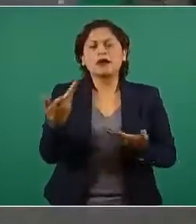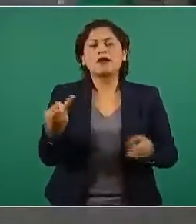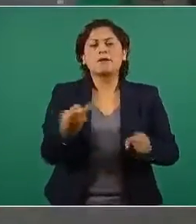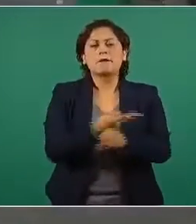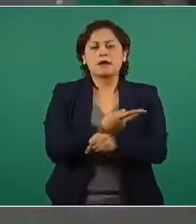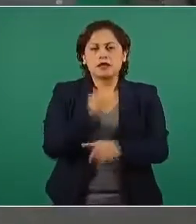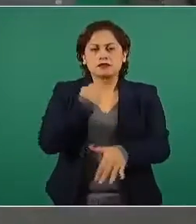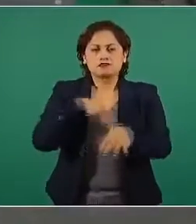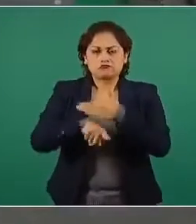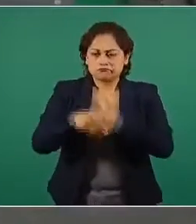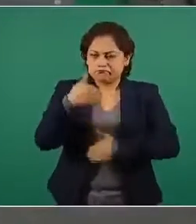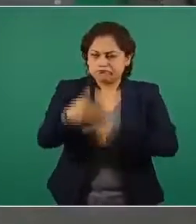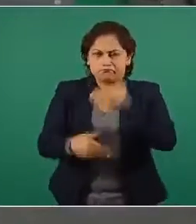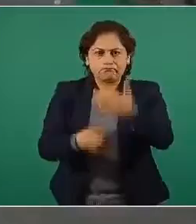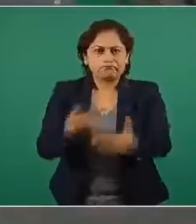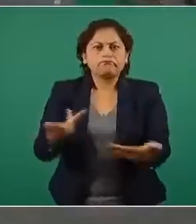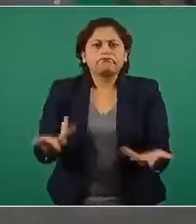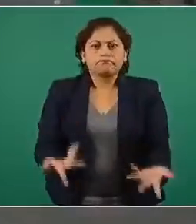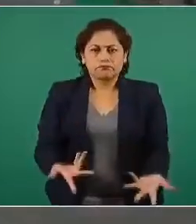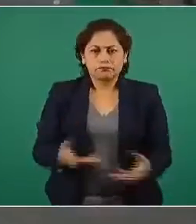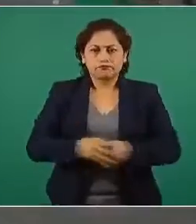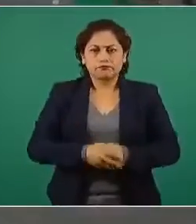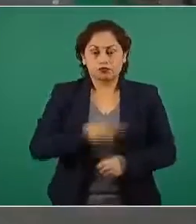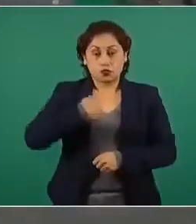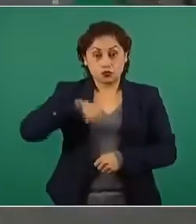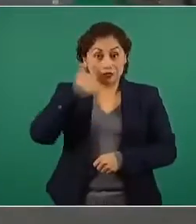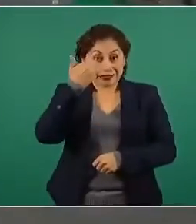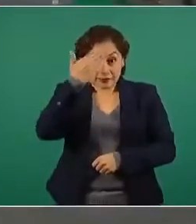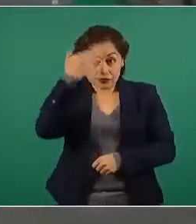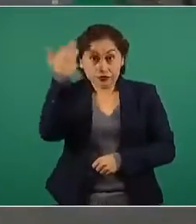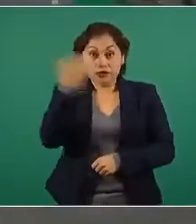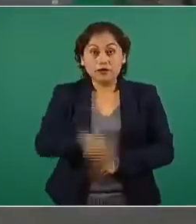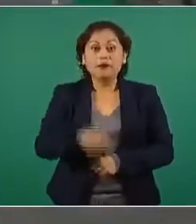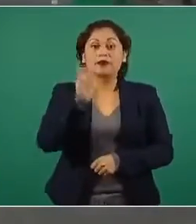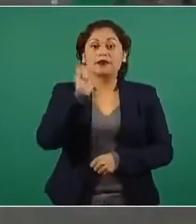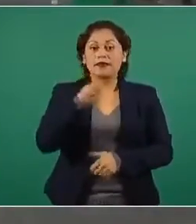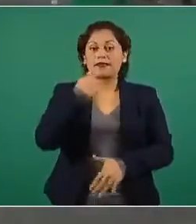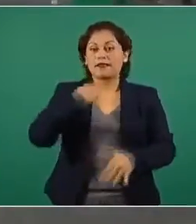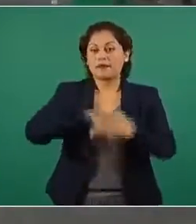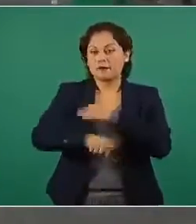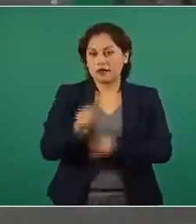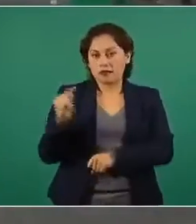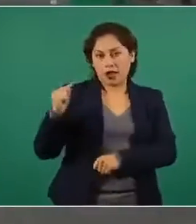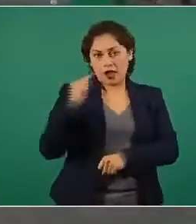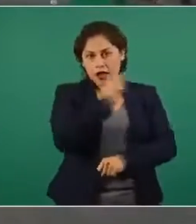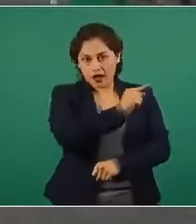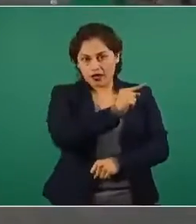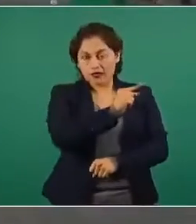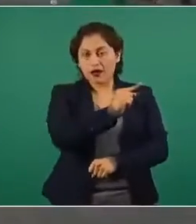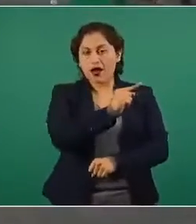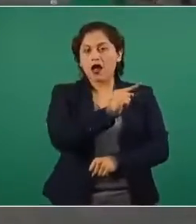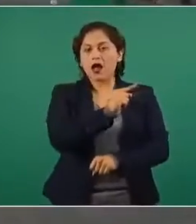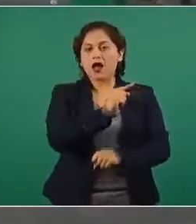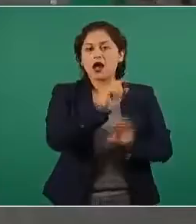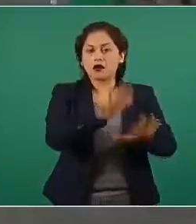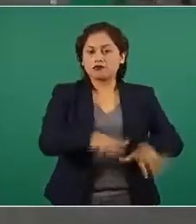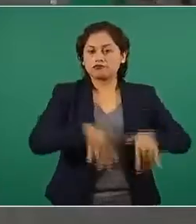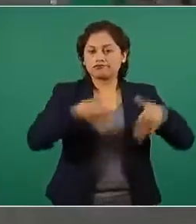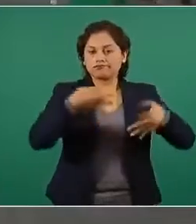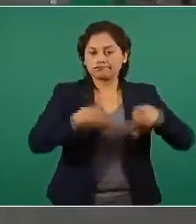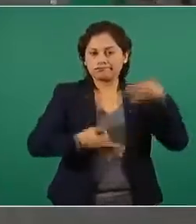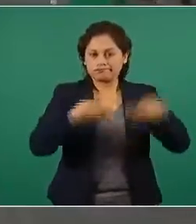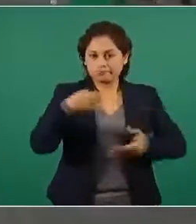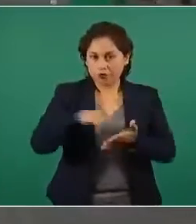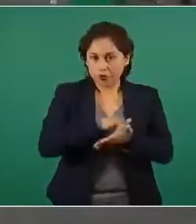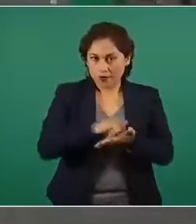avances nos puede dar sobre esta demanda? Nos interesa saber si la demanda se dio en Estados Unidos, en alguna corte en Nueva York, por